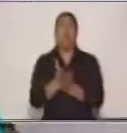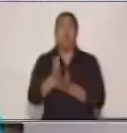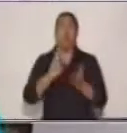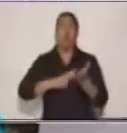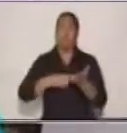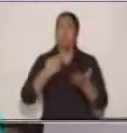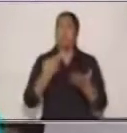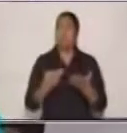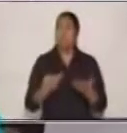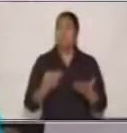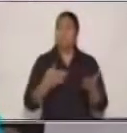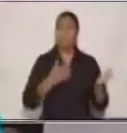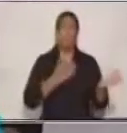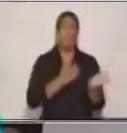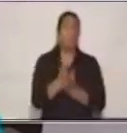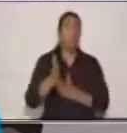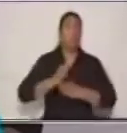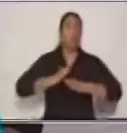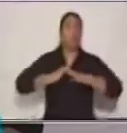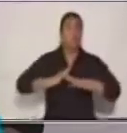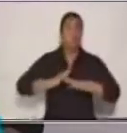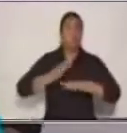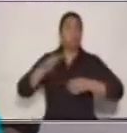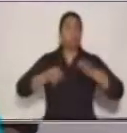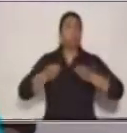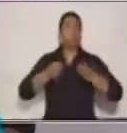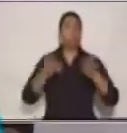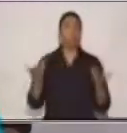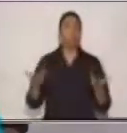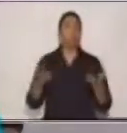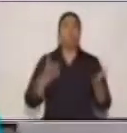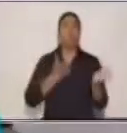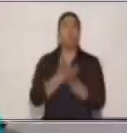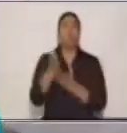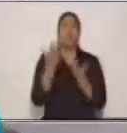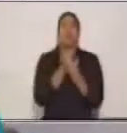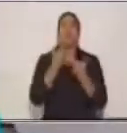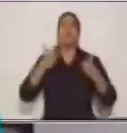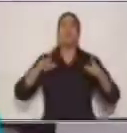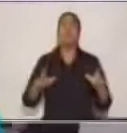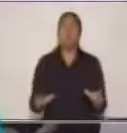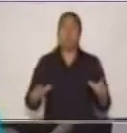de defensa, el derecho de libertad e igualdad.